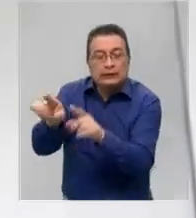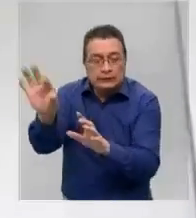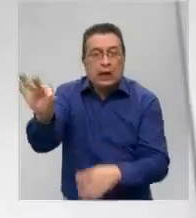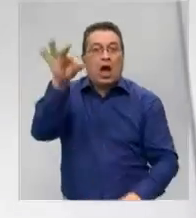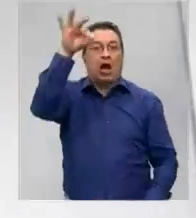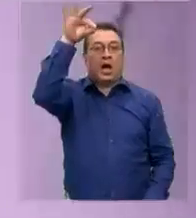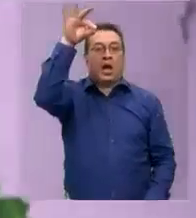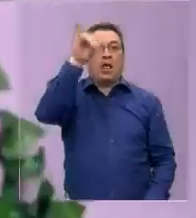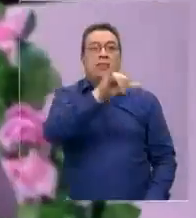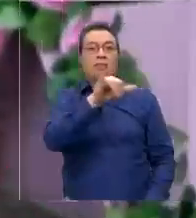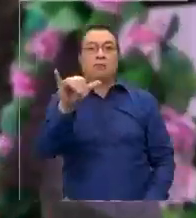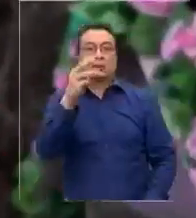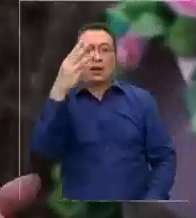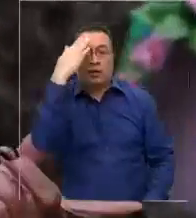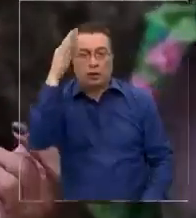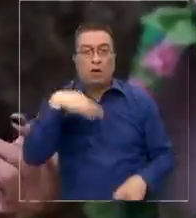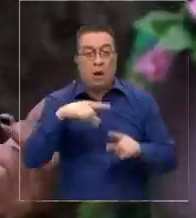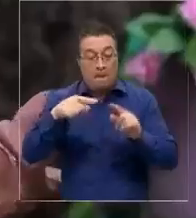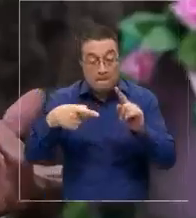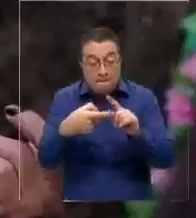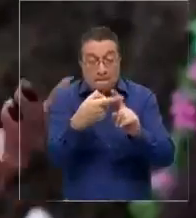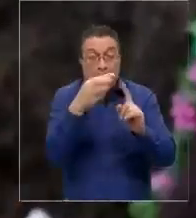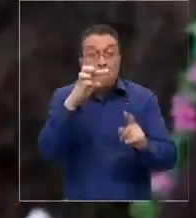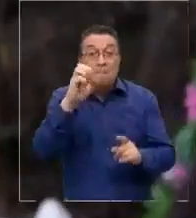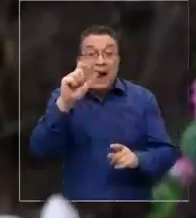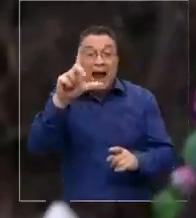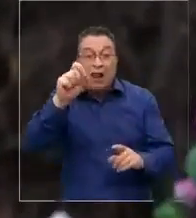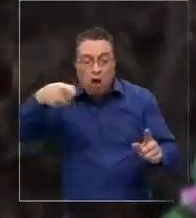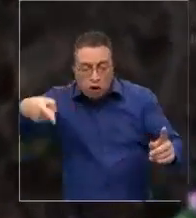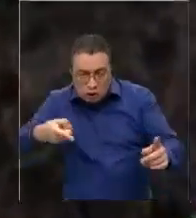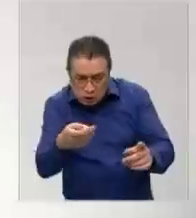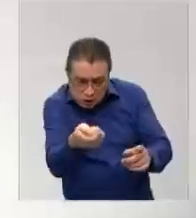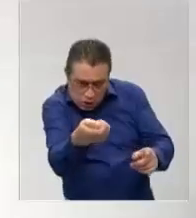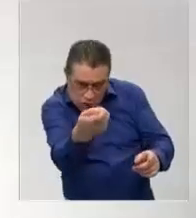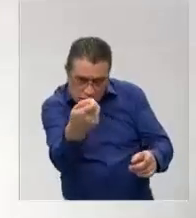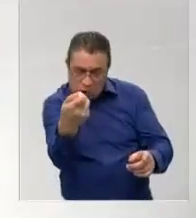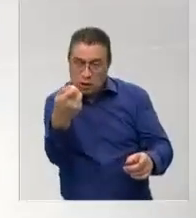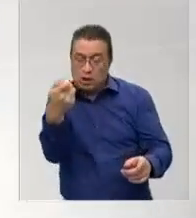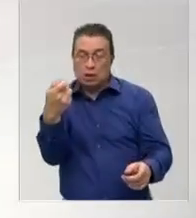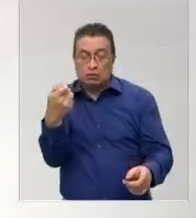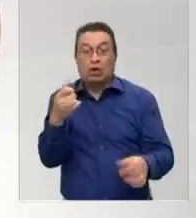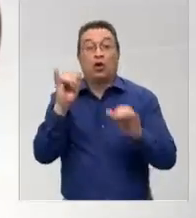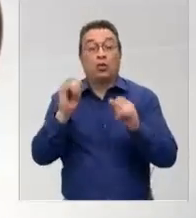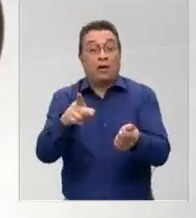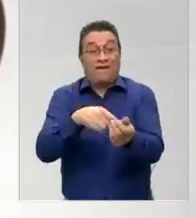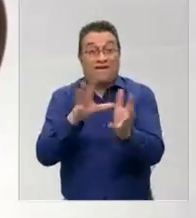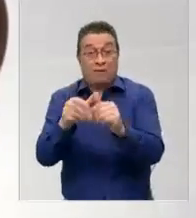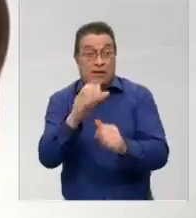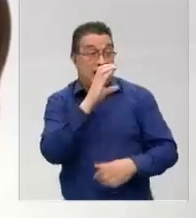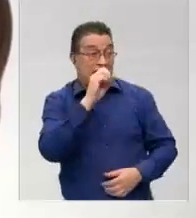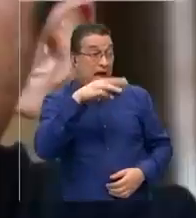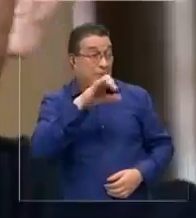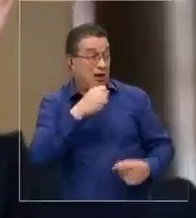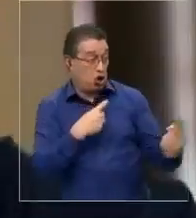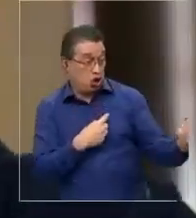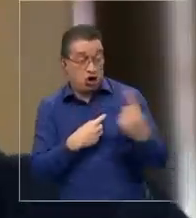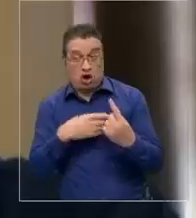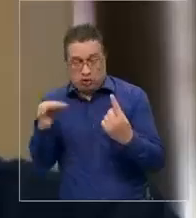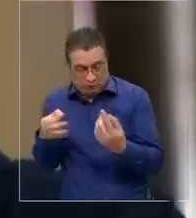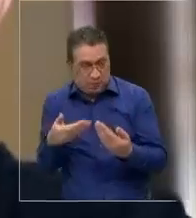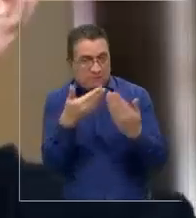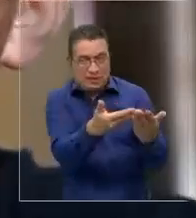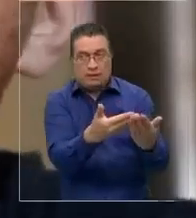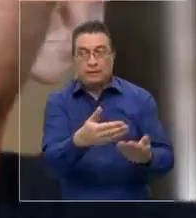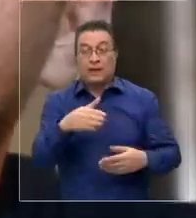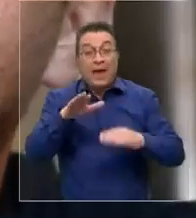enrolladita. Ya la tomé con un palito. La sacamos y justo venían las familiares de Camilo y se la entregamos a ellos.